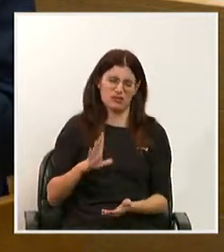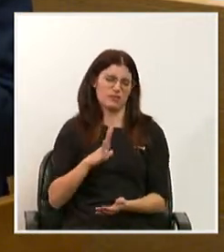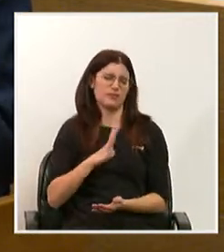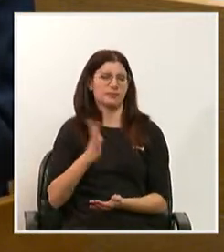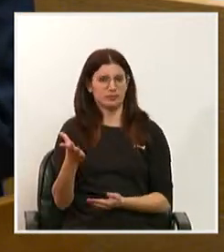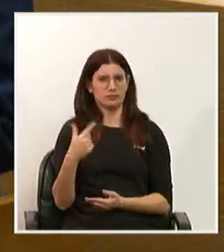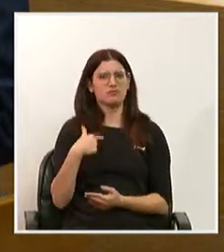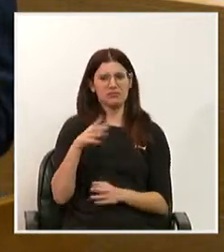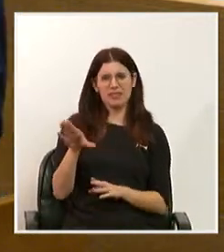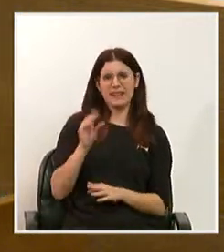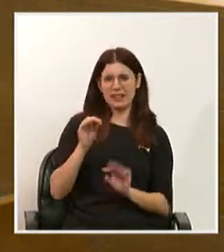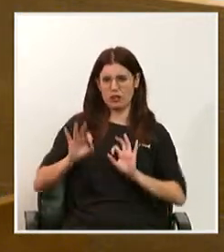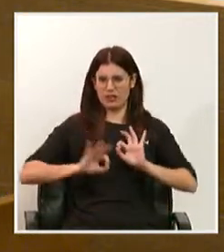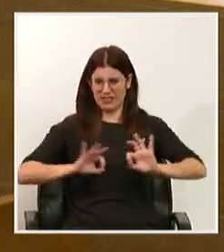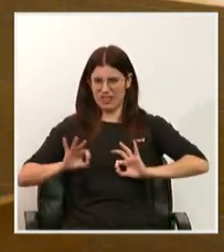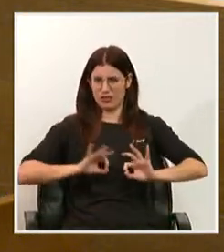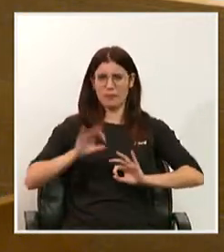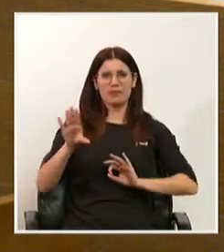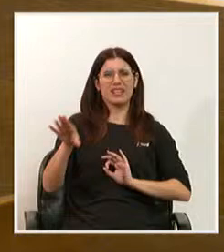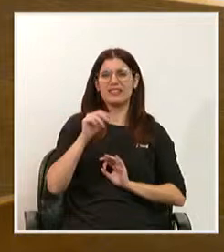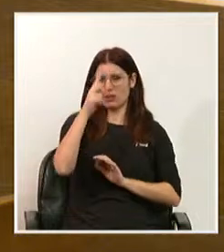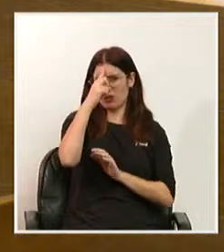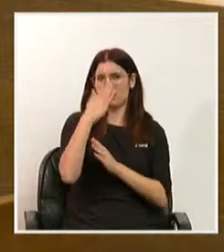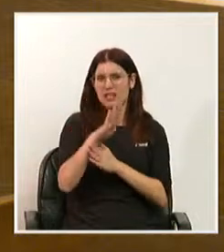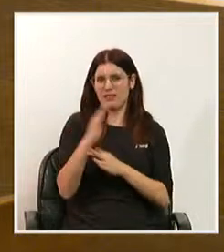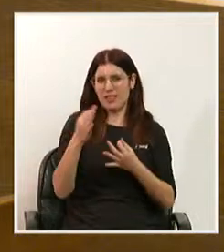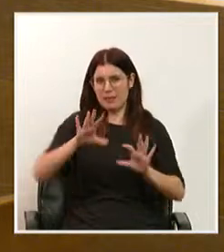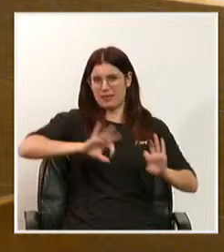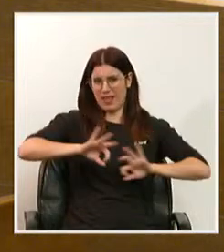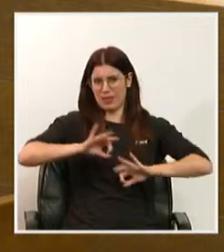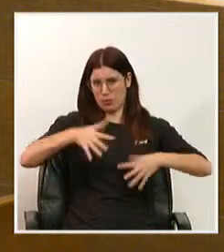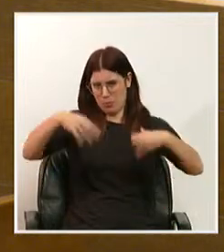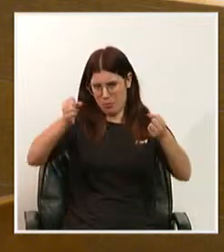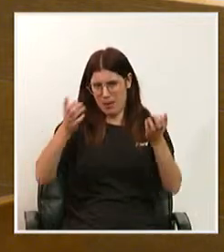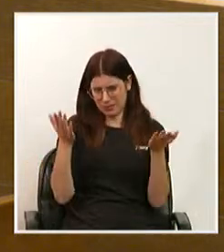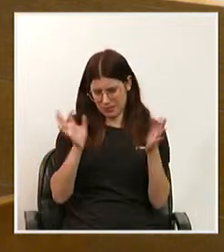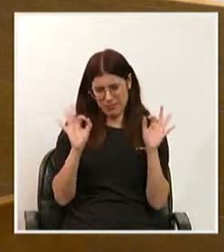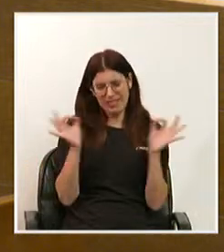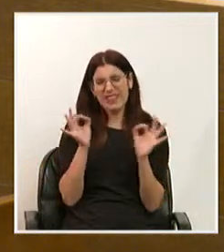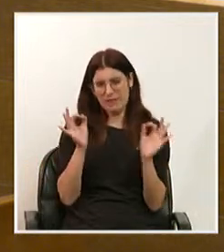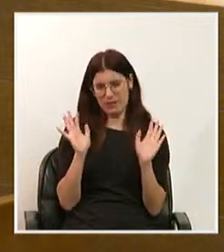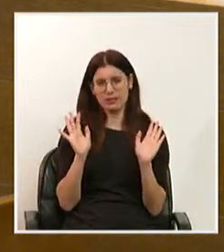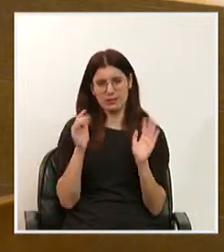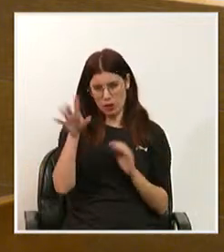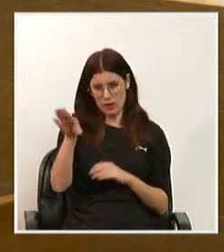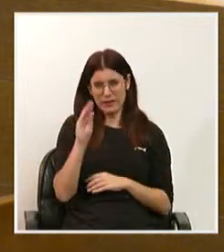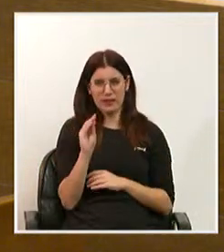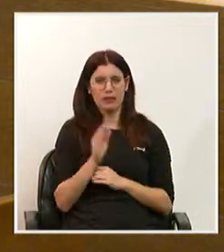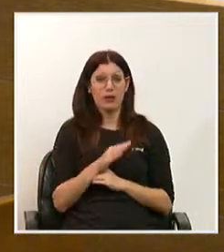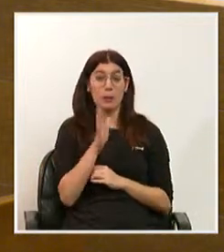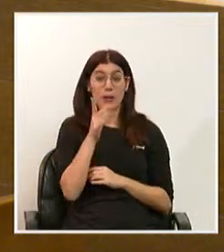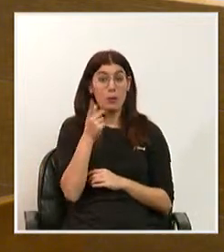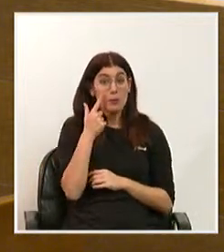teatro y entiendo que siendo síndico aún tiene que hacer o cree que tiene que hacer más teatro mire usted tiene alguna Adicción al